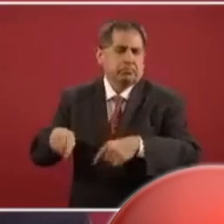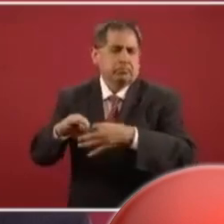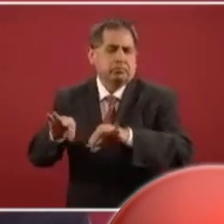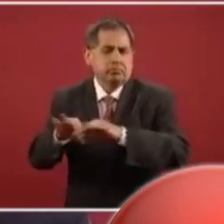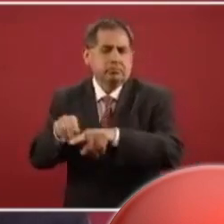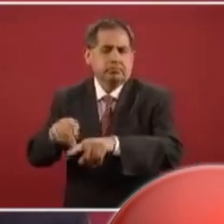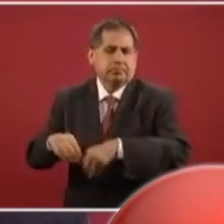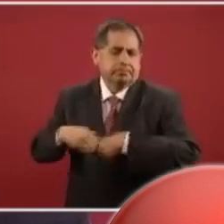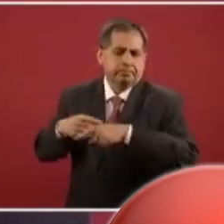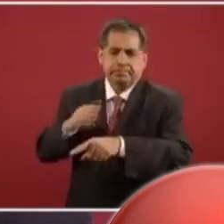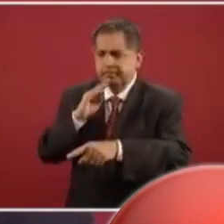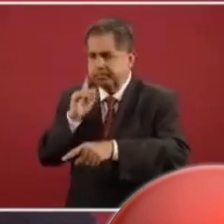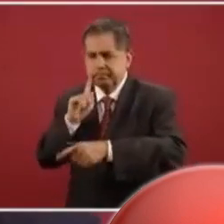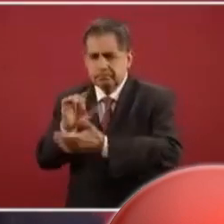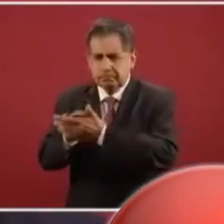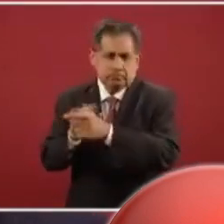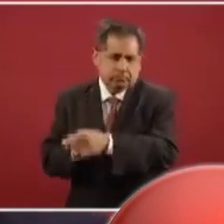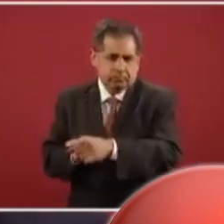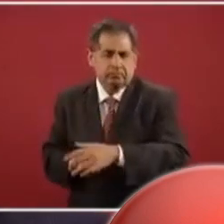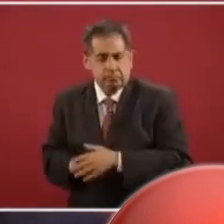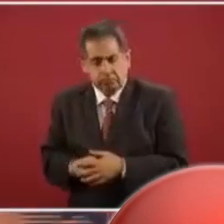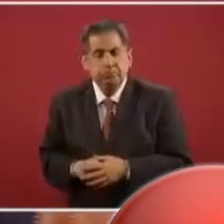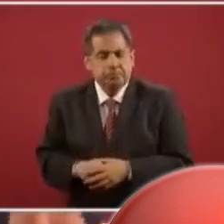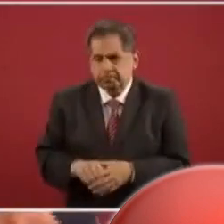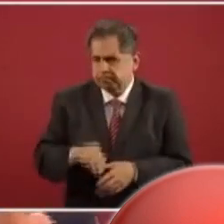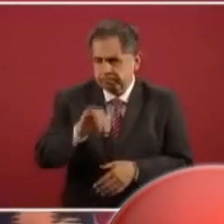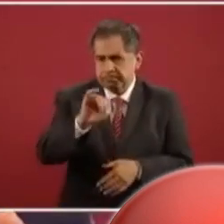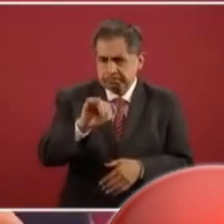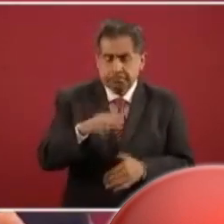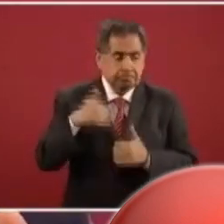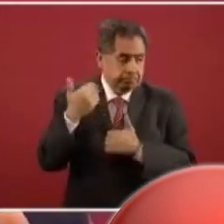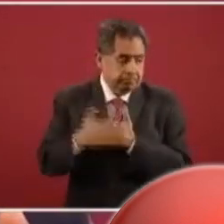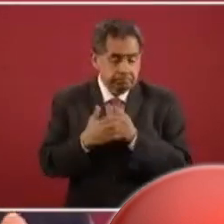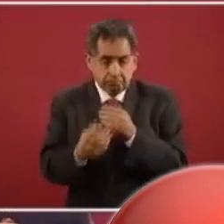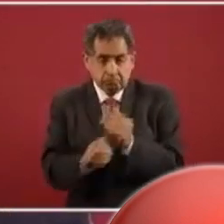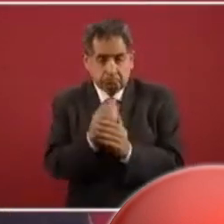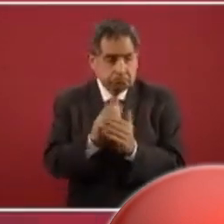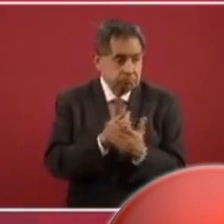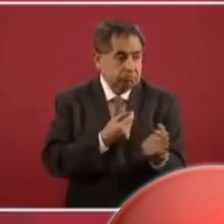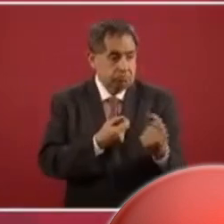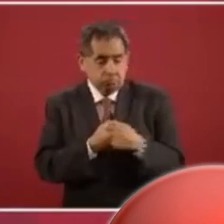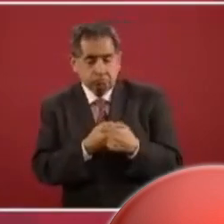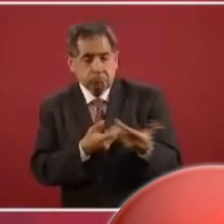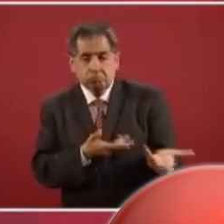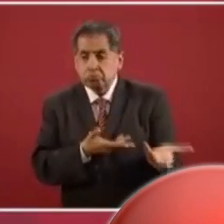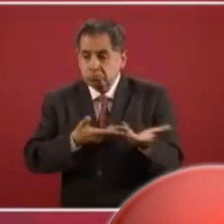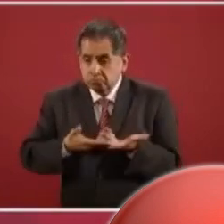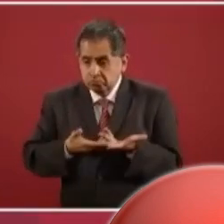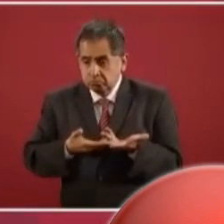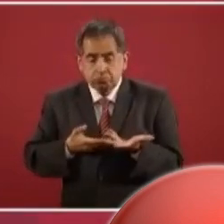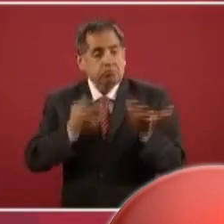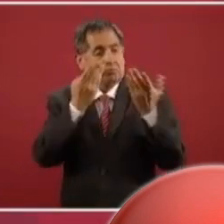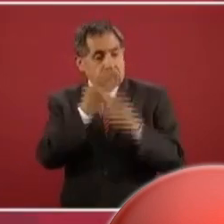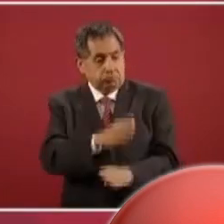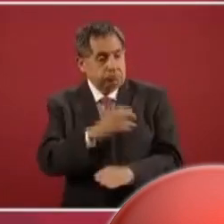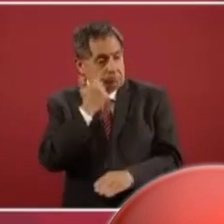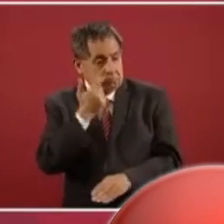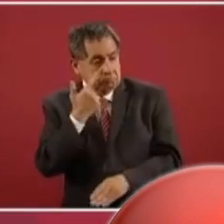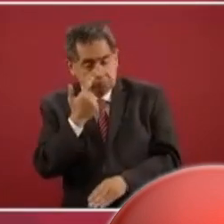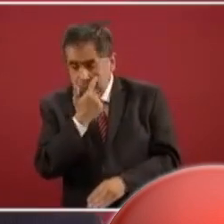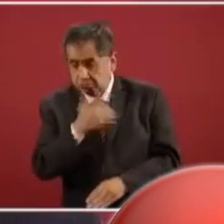esas mamás y esas esposas. Pero sí, conforme jueguen un papel importante o ofrezcan condiciones